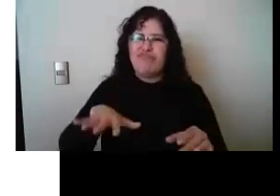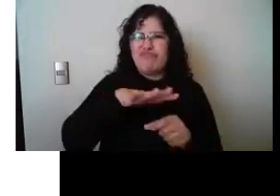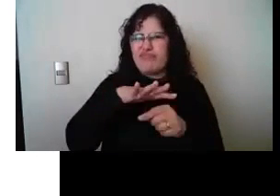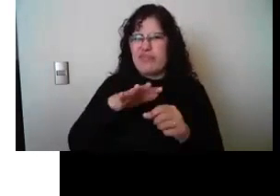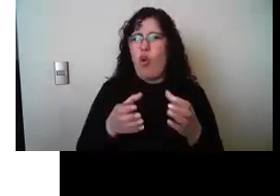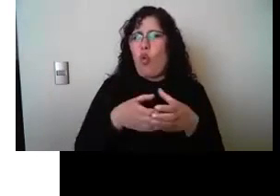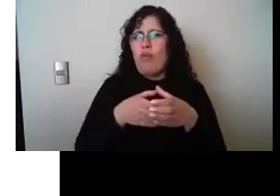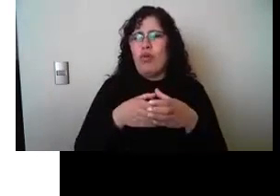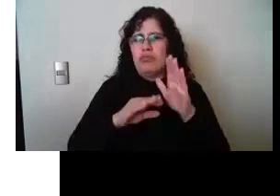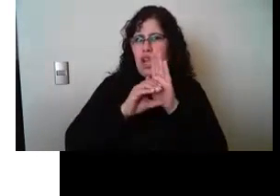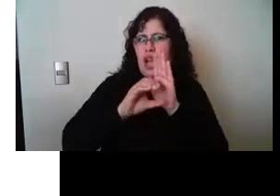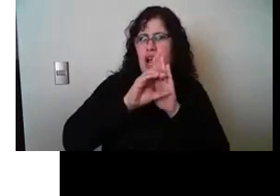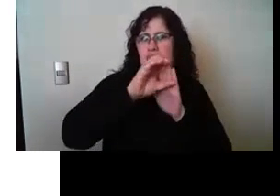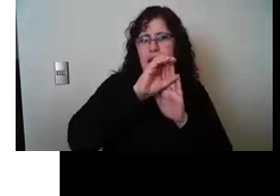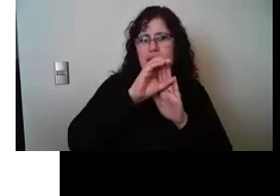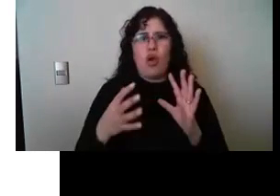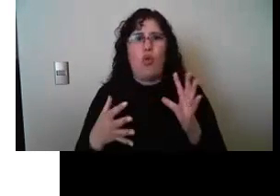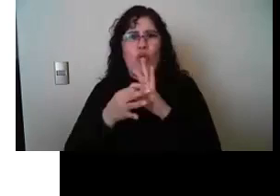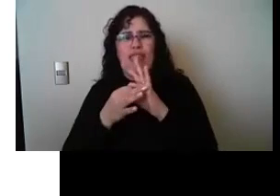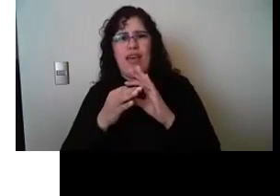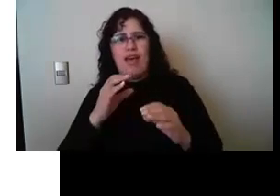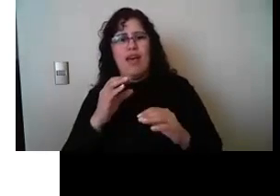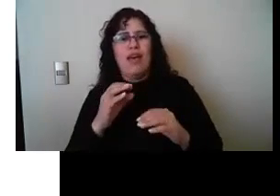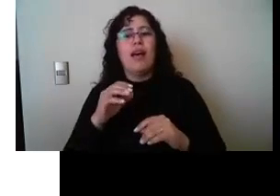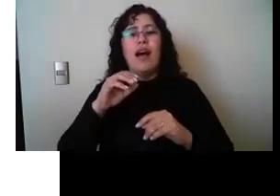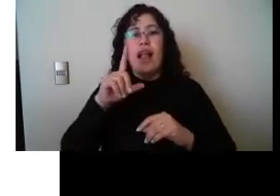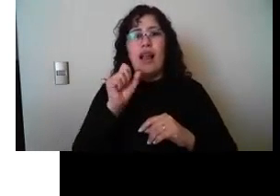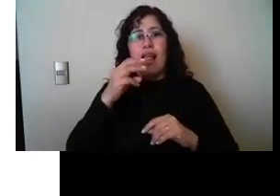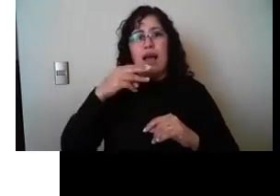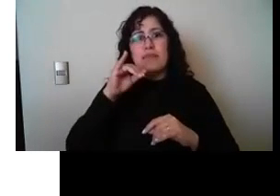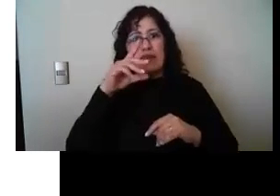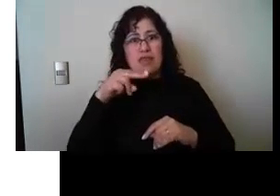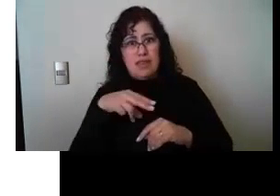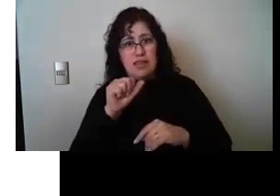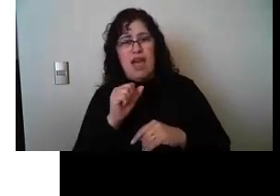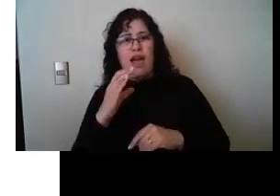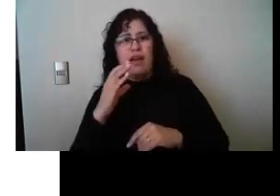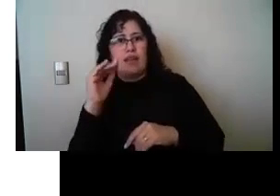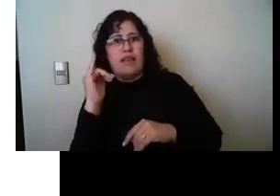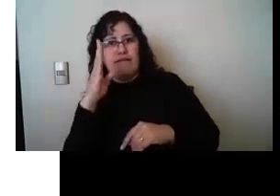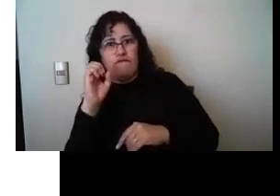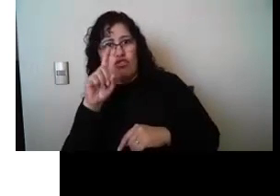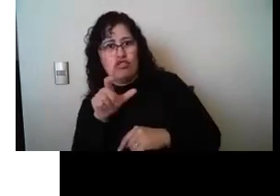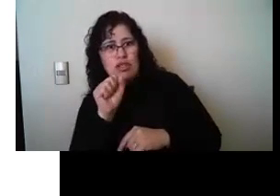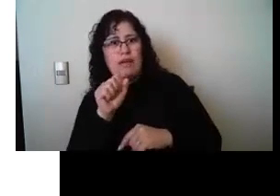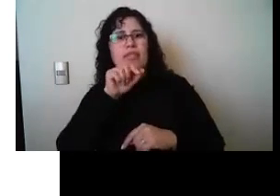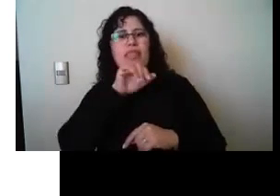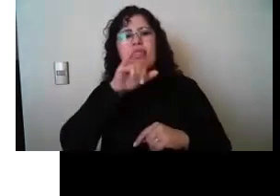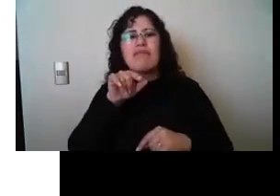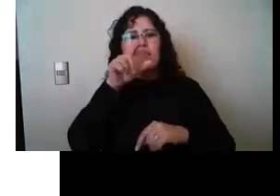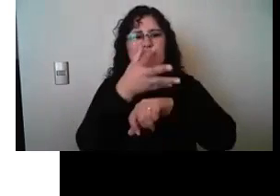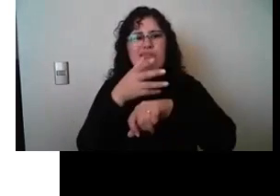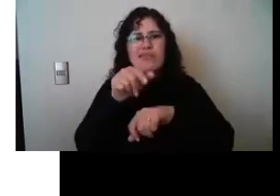a la lámina cribosa hasta las capas de fibras nerviosas, que son los que van a generar los axones y van a conformar